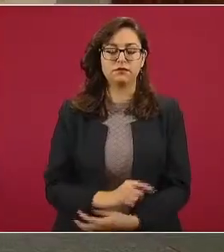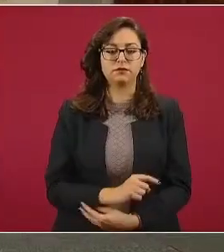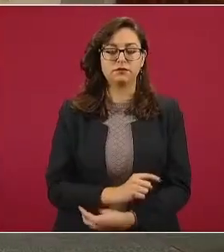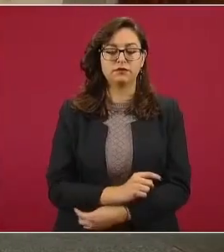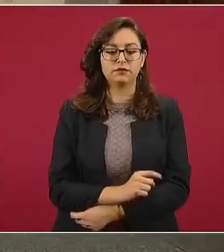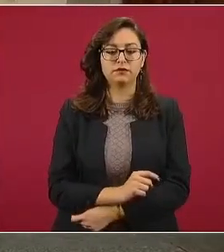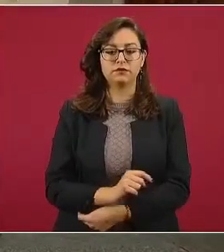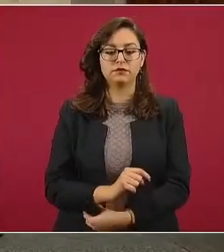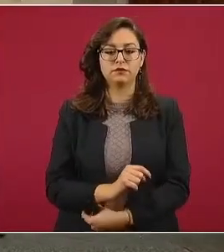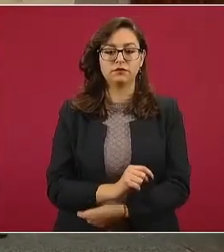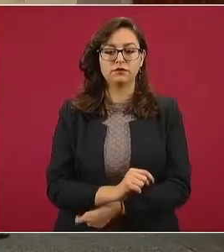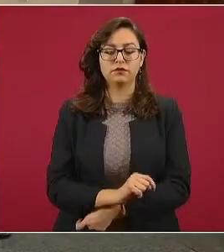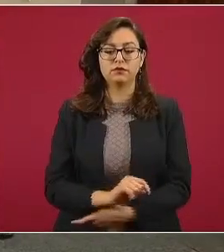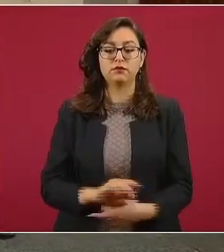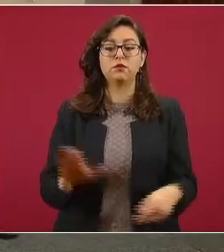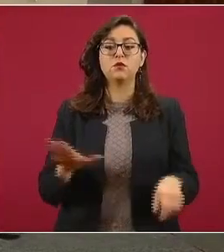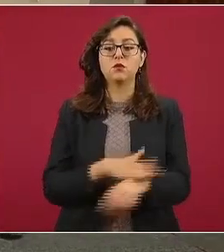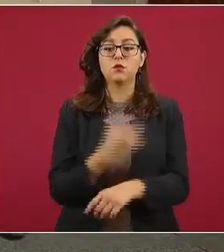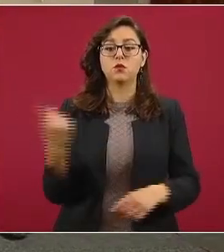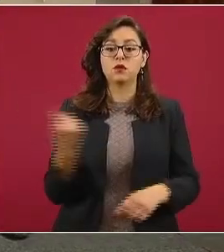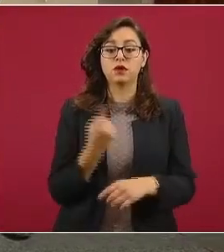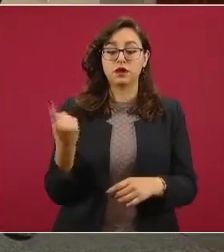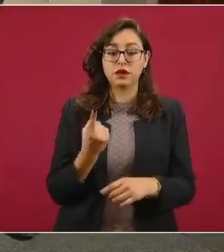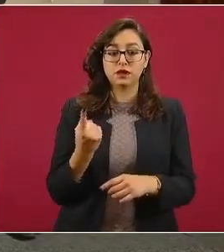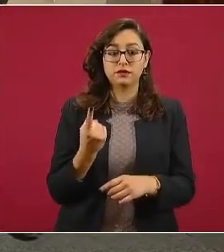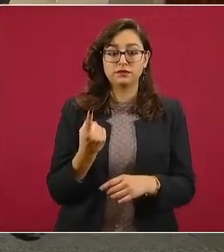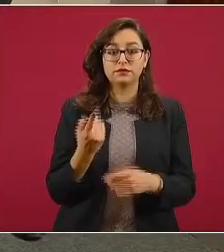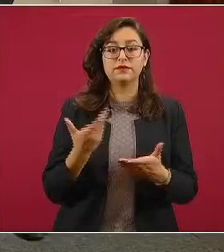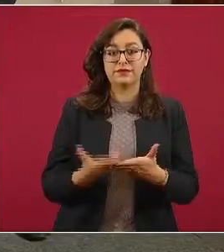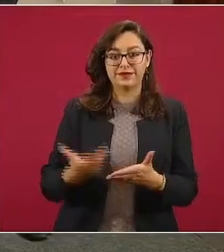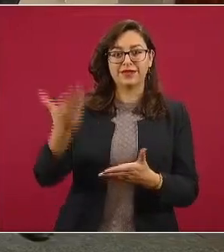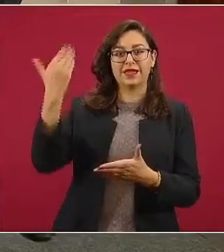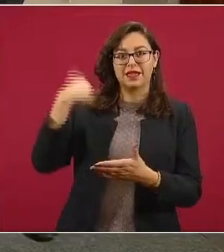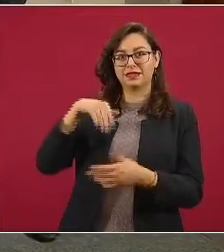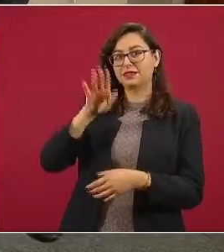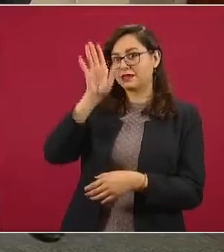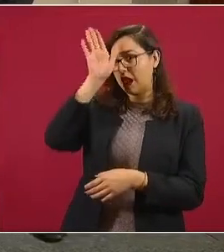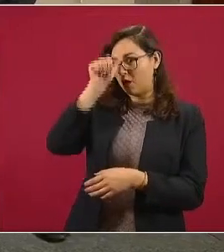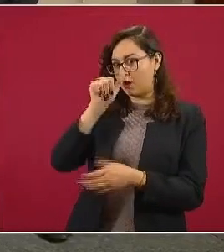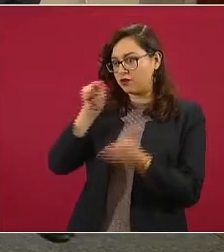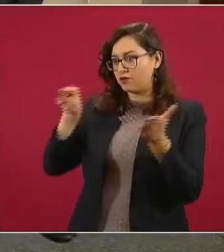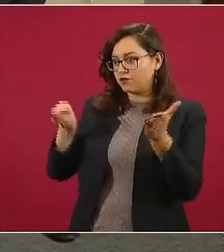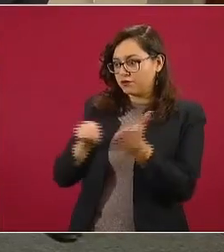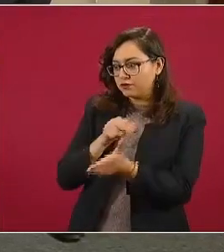porque vamos a ampliar el convenio que se tiene